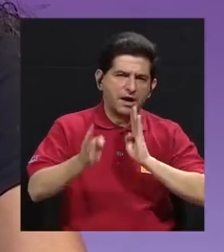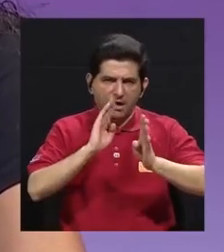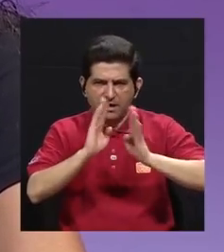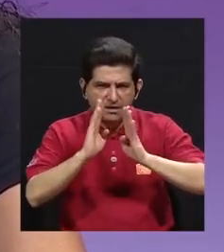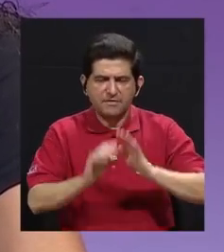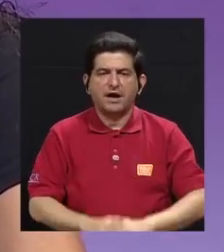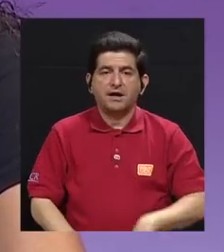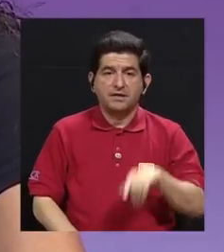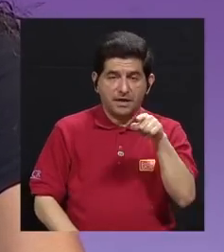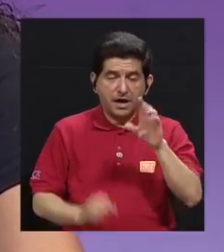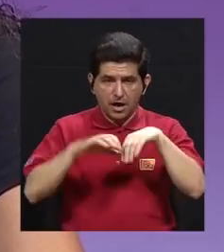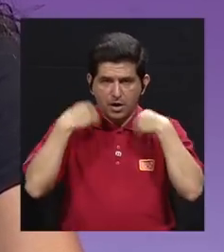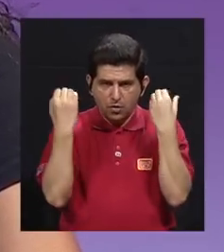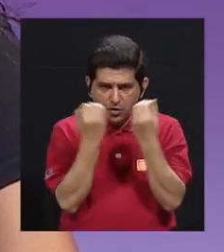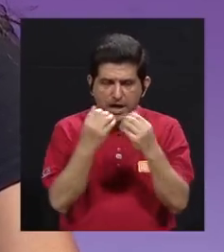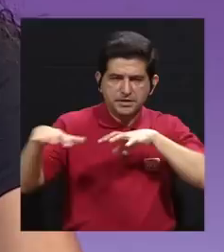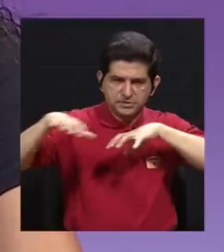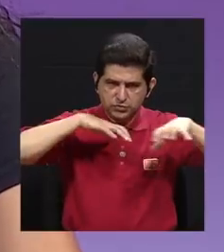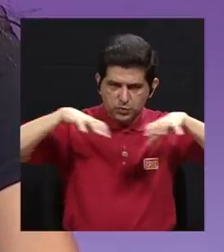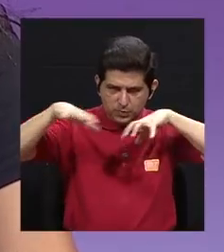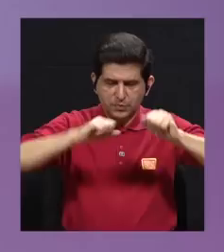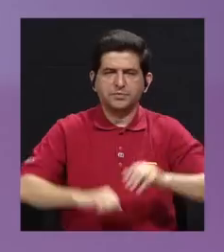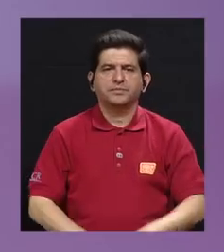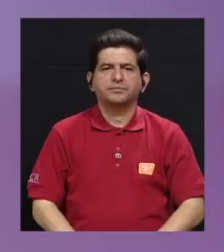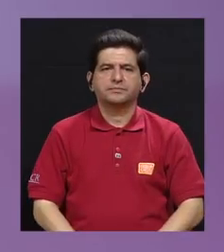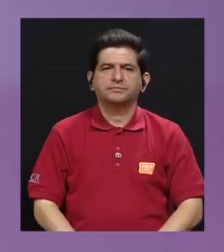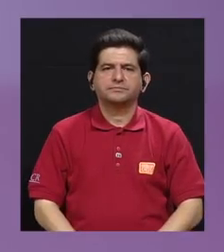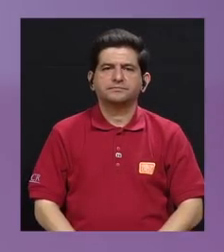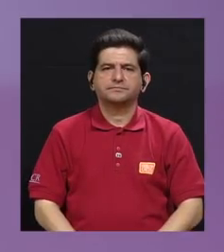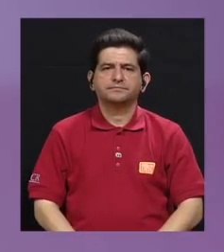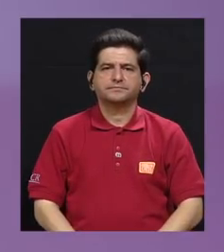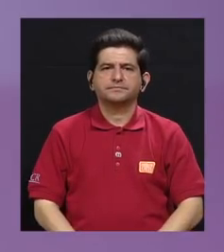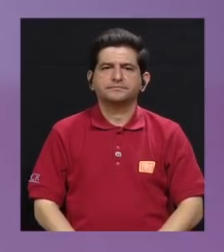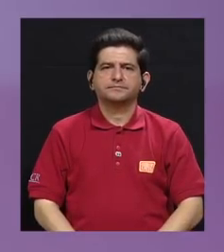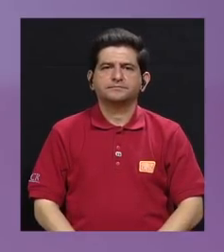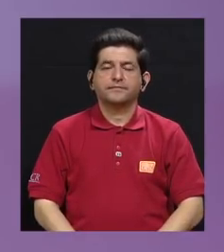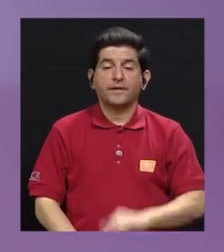oralidad para la organización, para la movilización